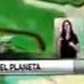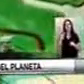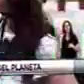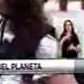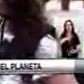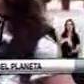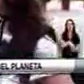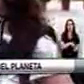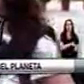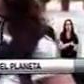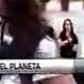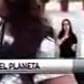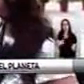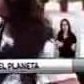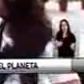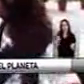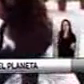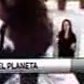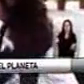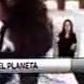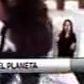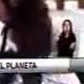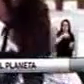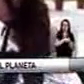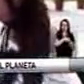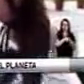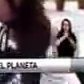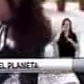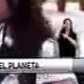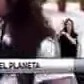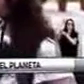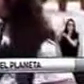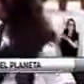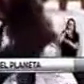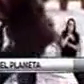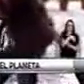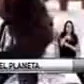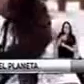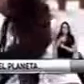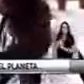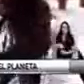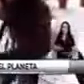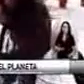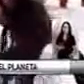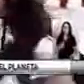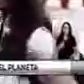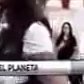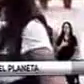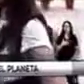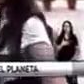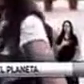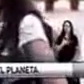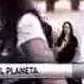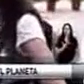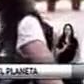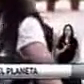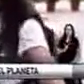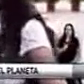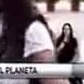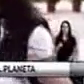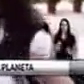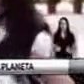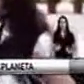ziplines. Tres pueblos vamos a recorrer por el aire. Por el aire. ¿Sabes que a mí ya me falta el aire? ¿Eso es normal? Sí.